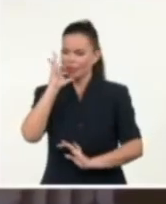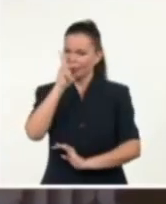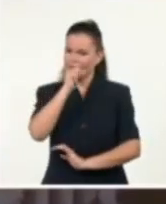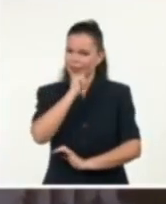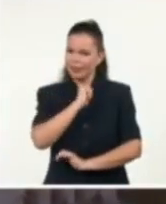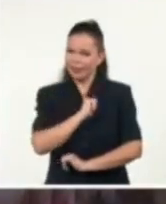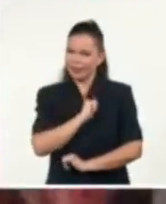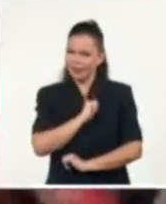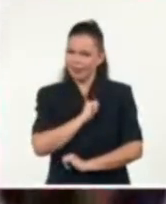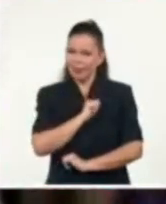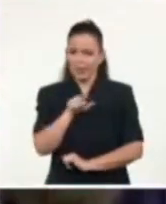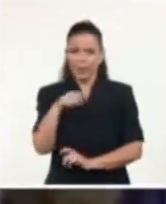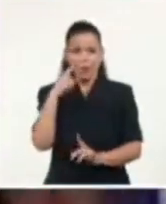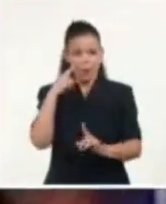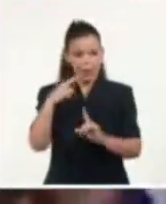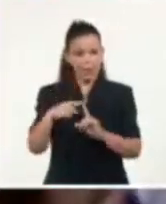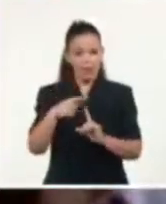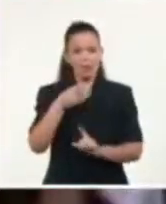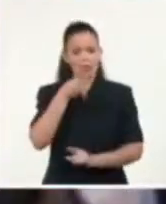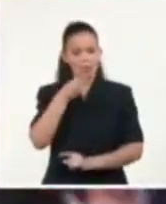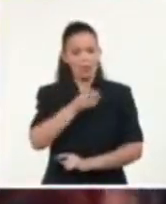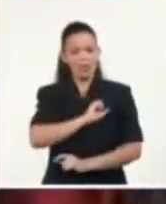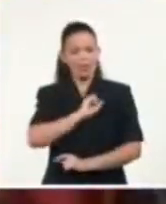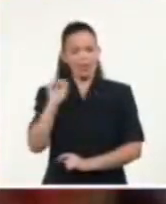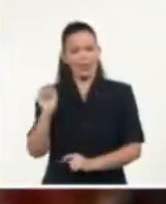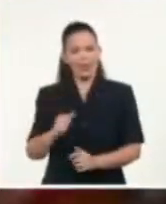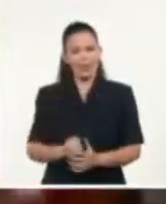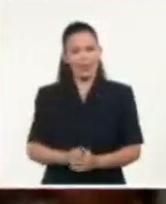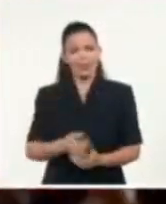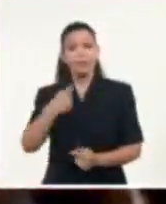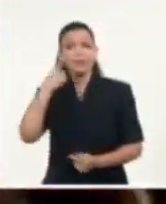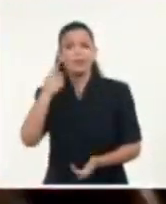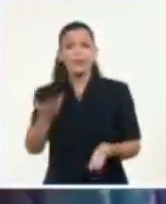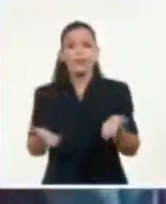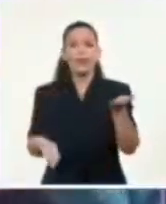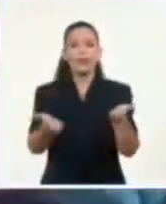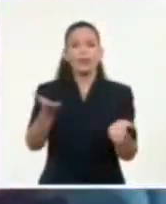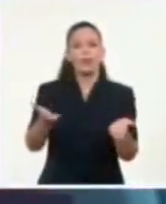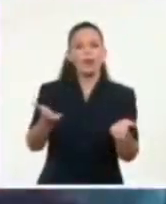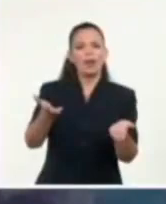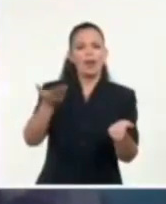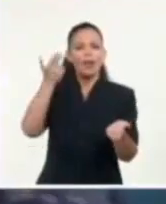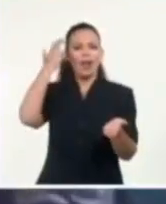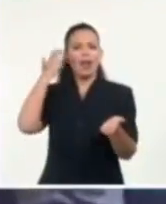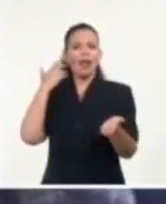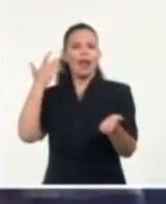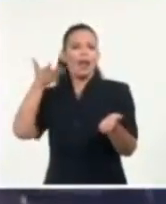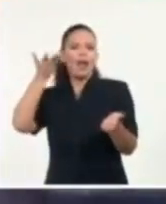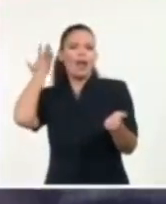no difícil de alcanzar si se compara con lo que han enfrentado los hijos de La